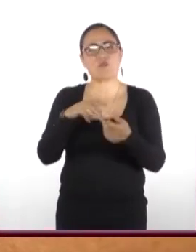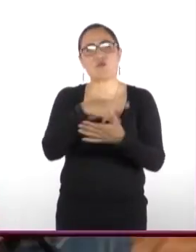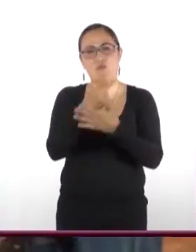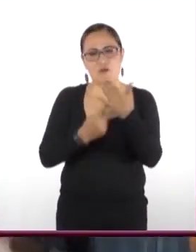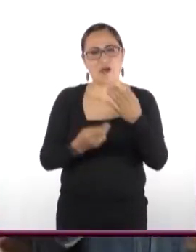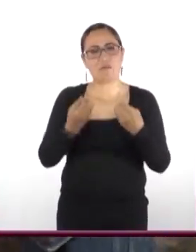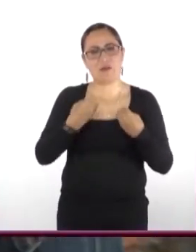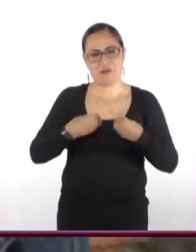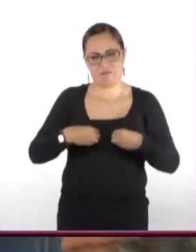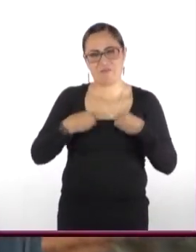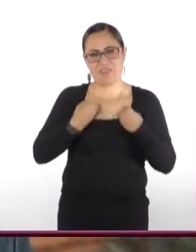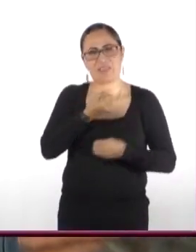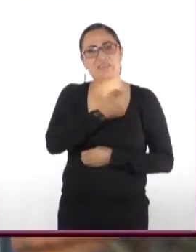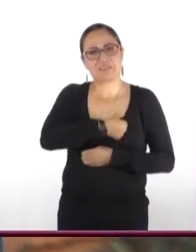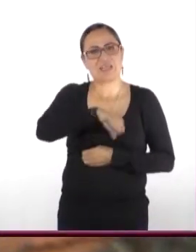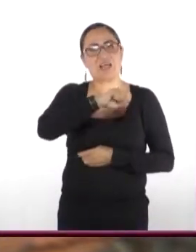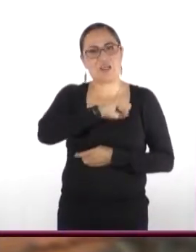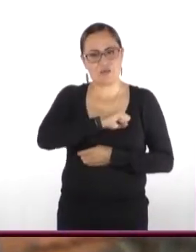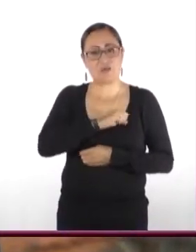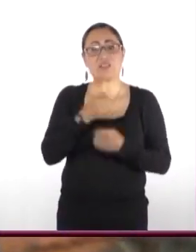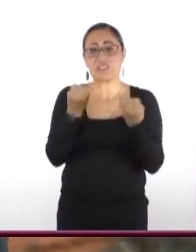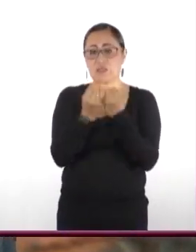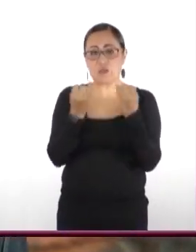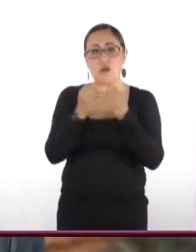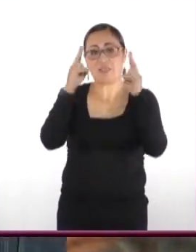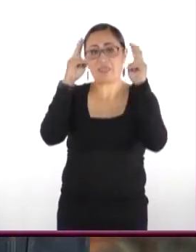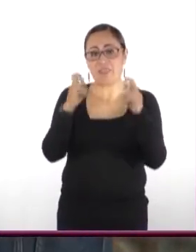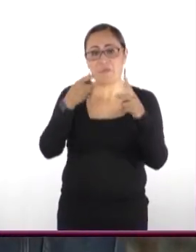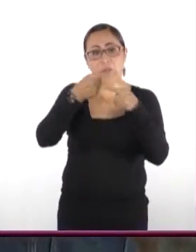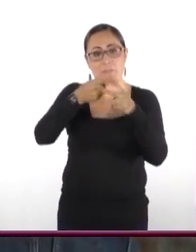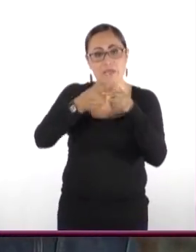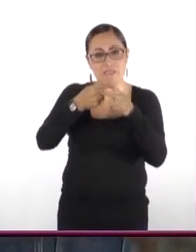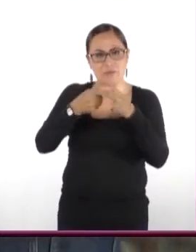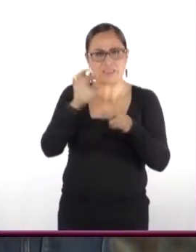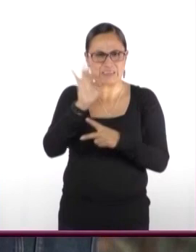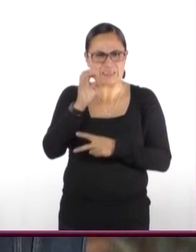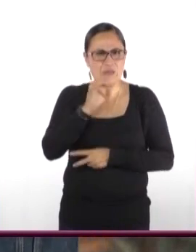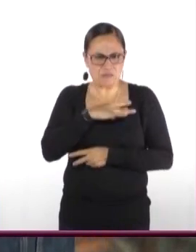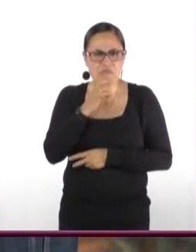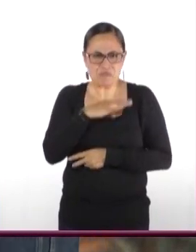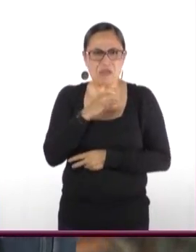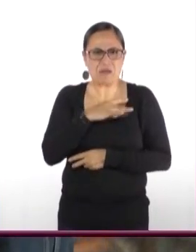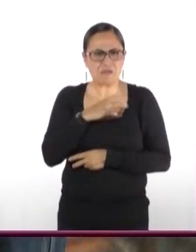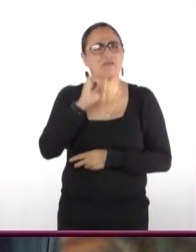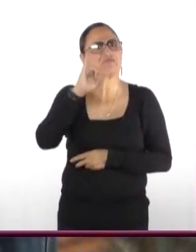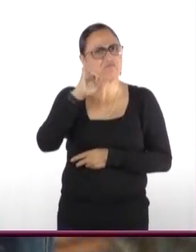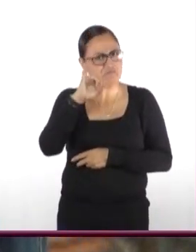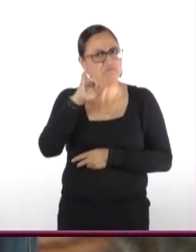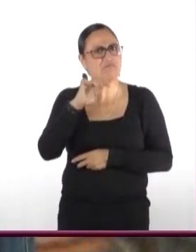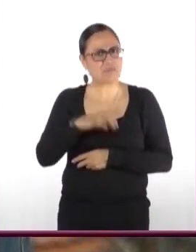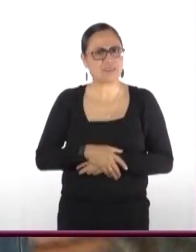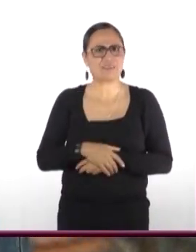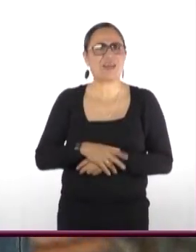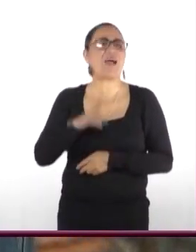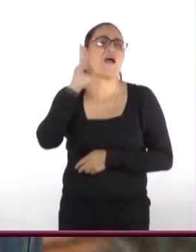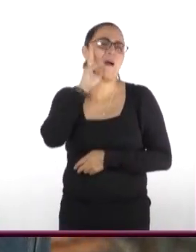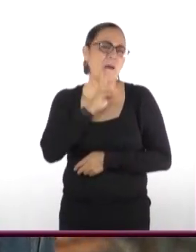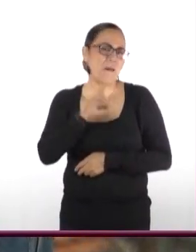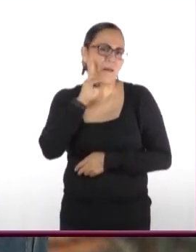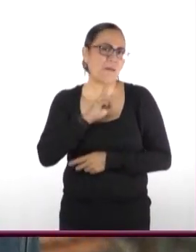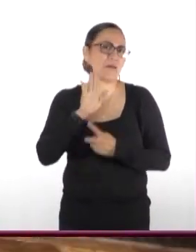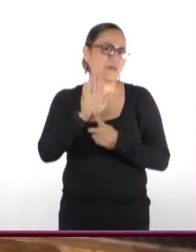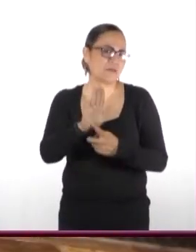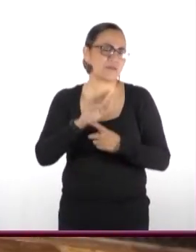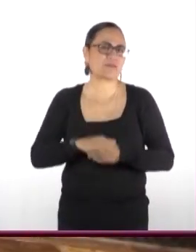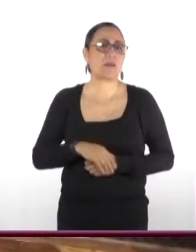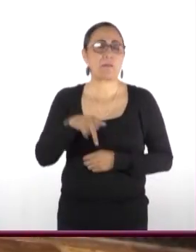Vida Saludable, en el que también van a seguir hablando de matemáticas. Sí, del miedo a las matemáticas, ¿no? ¿Miedo a las matemáticas? Vamos a ver